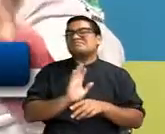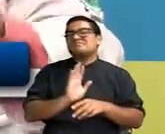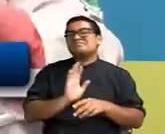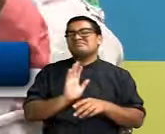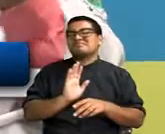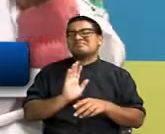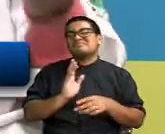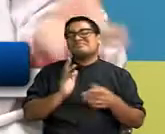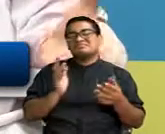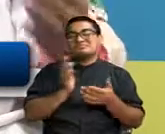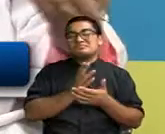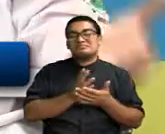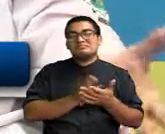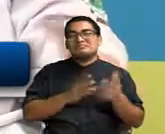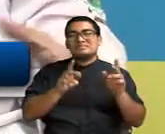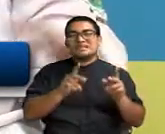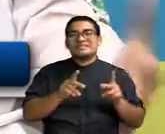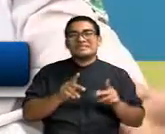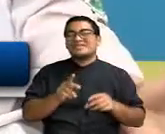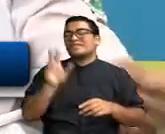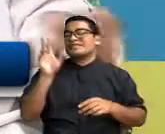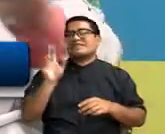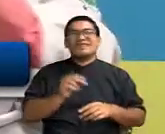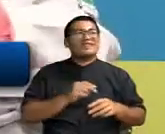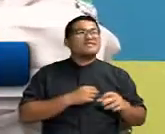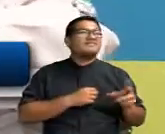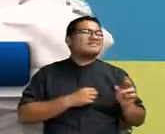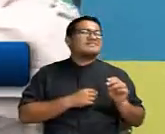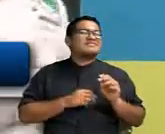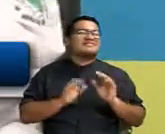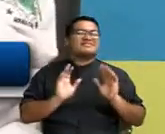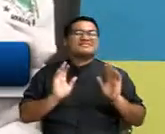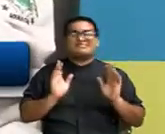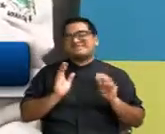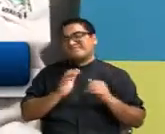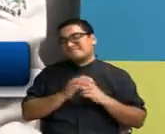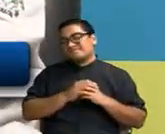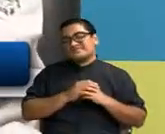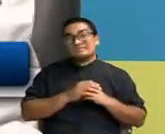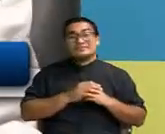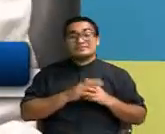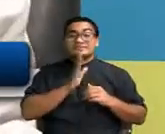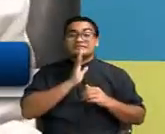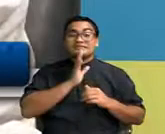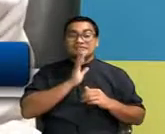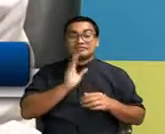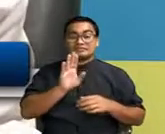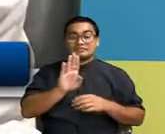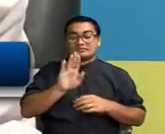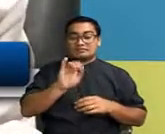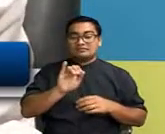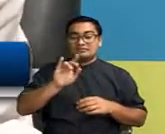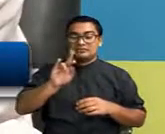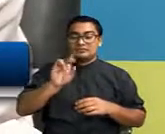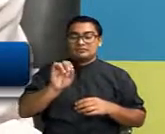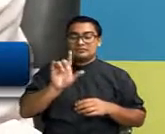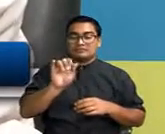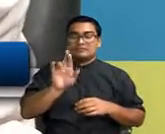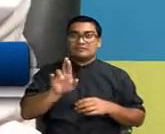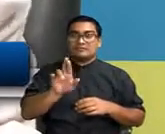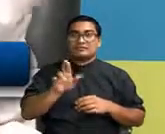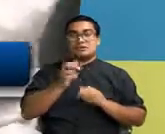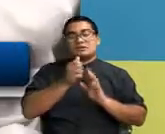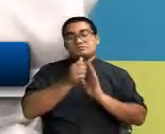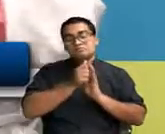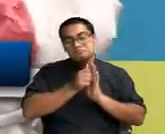con nadie, se siente muy abatido, muy triste, muy decaído. Estamos hablando trastorno bipolar 1 en el episodio depresivo,